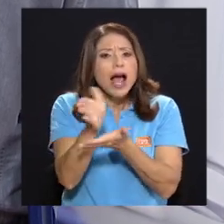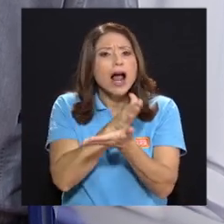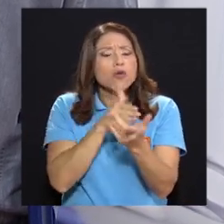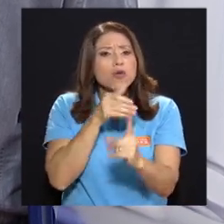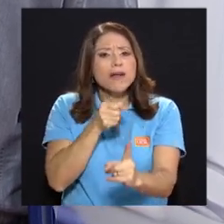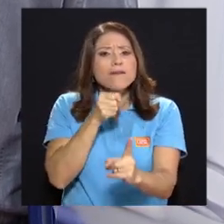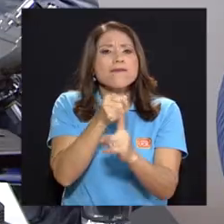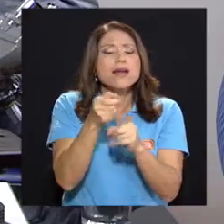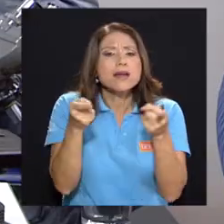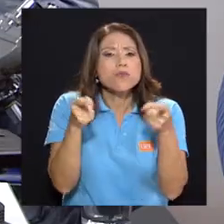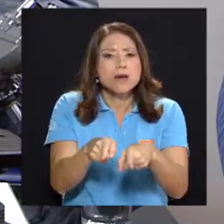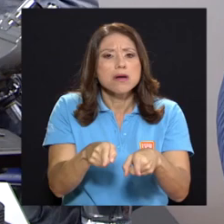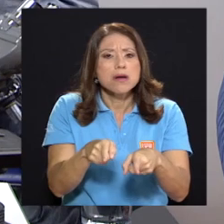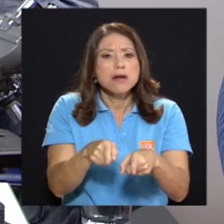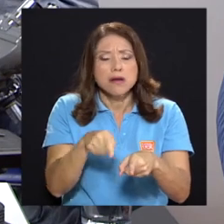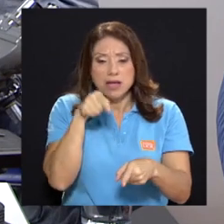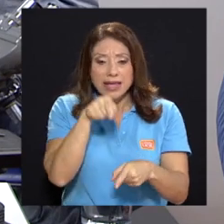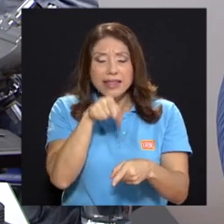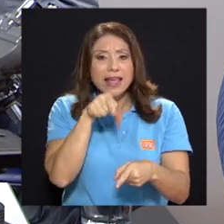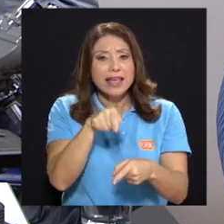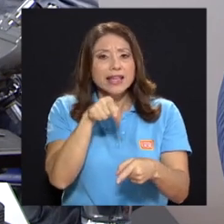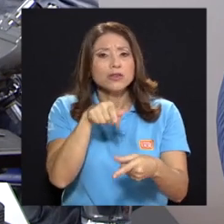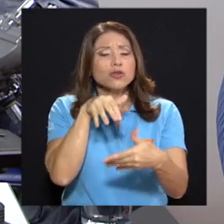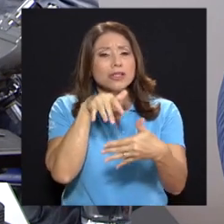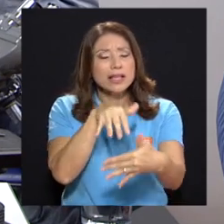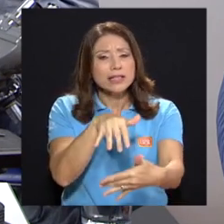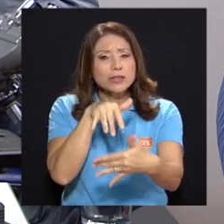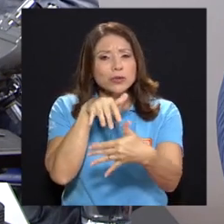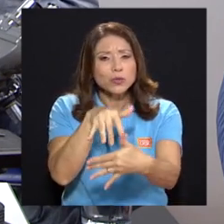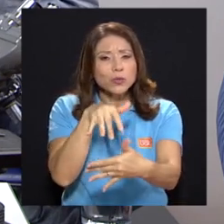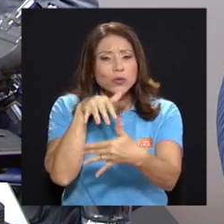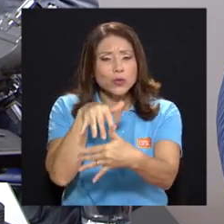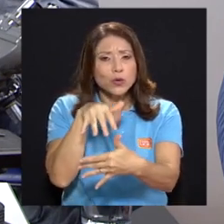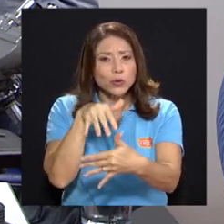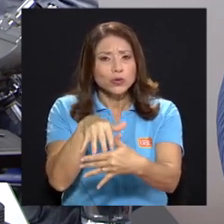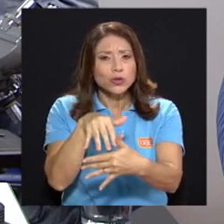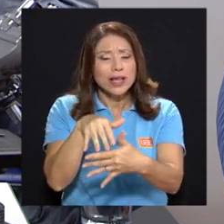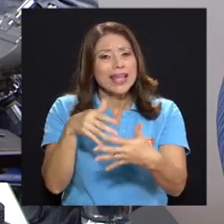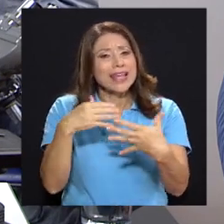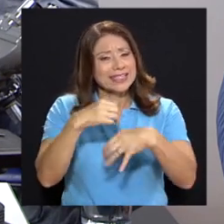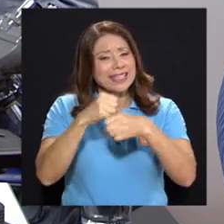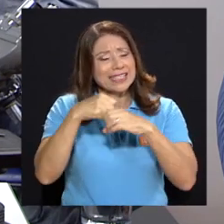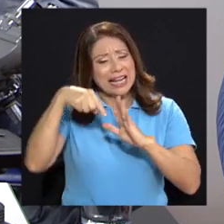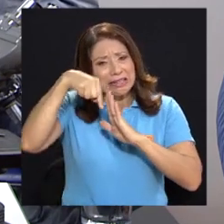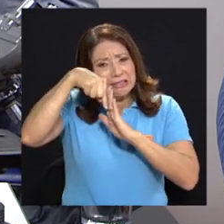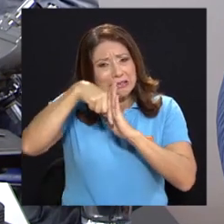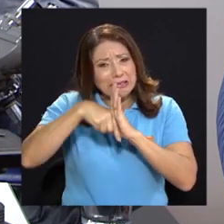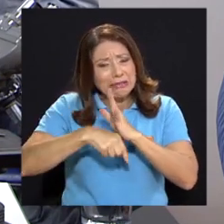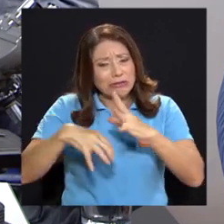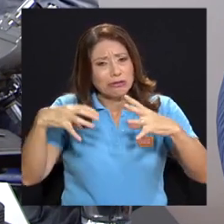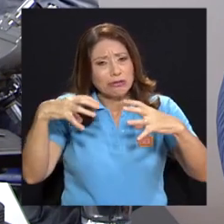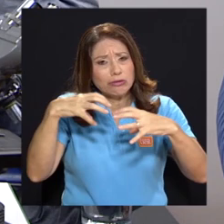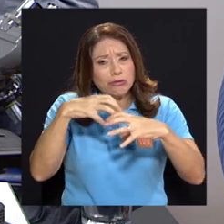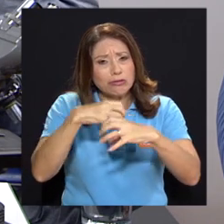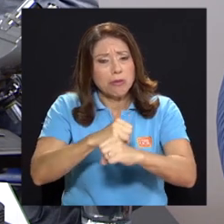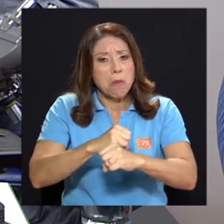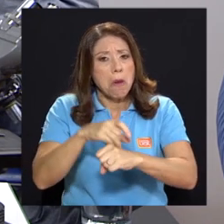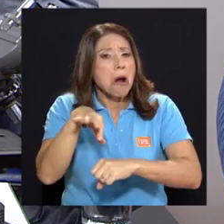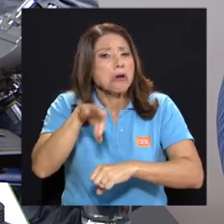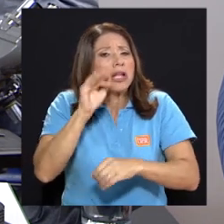esos estudios que llegarán digamos sistemáticamente a estudiar los casi ninguno entonces